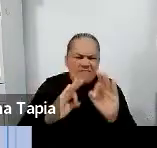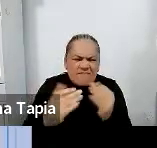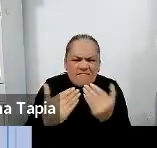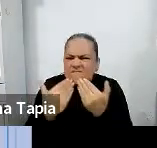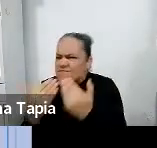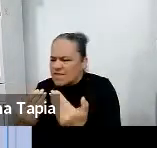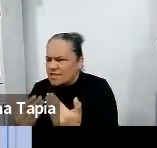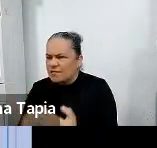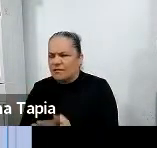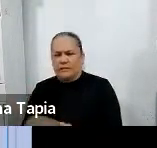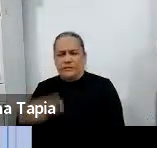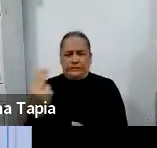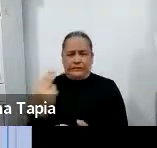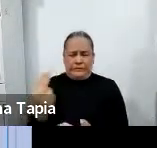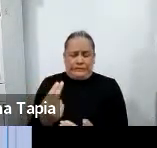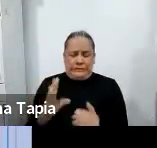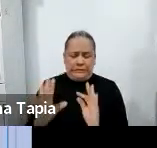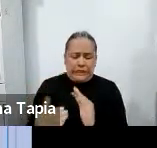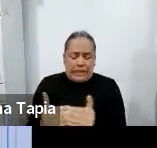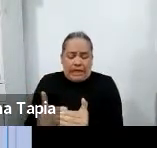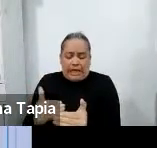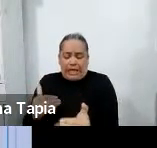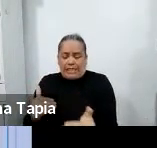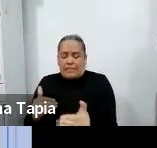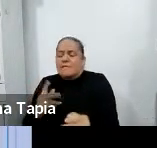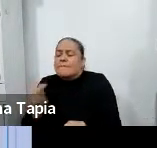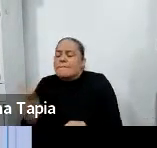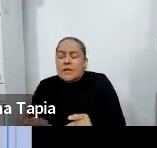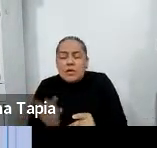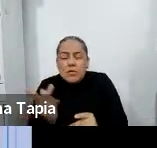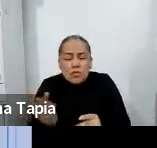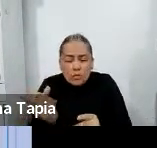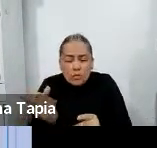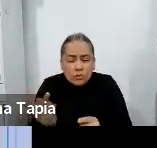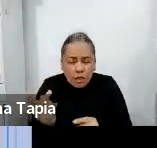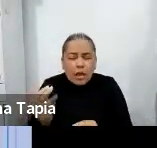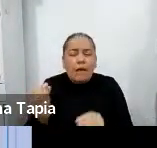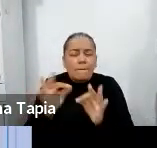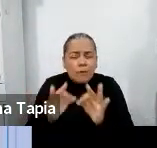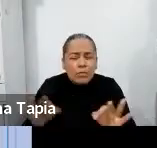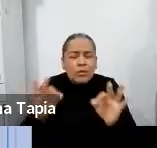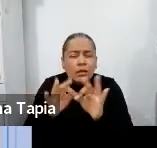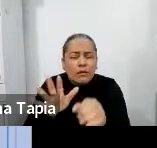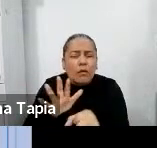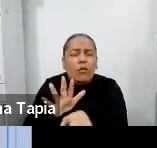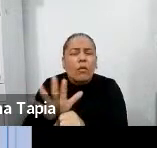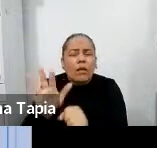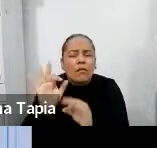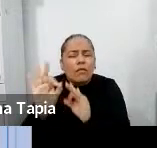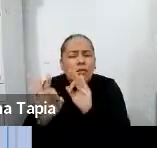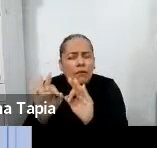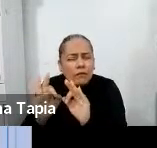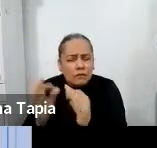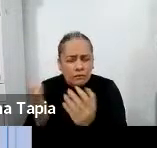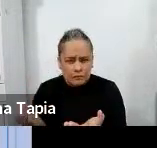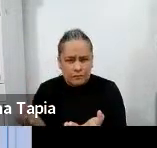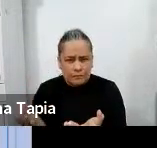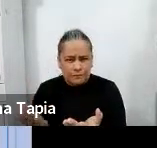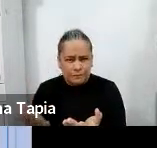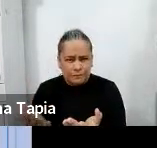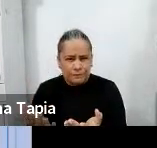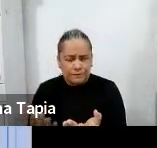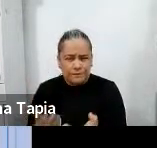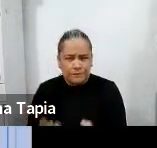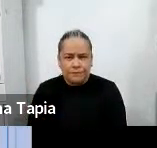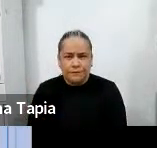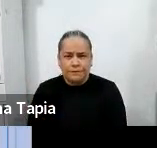agresión verbal, de una agresión física, hasta la descompensación como tal. Por ello es importante que nosotros